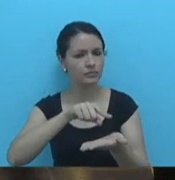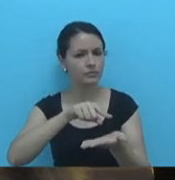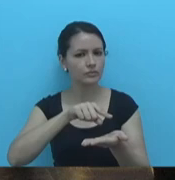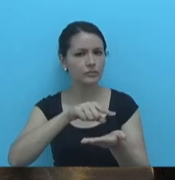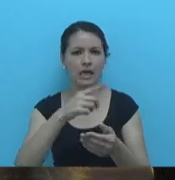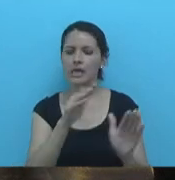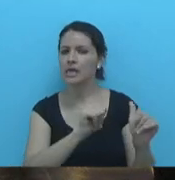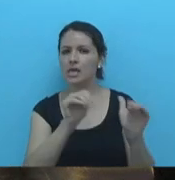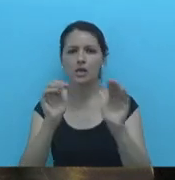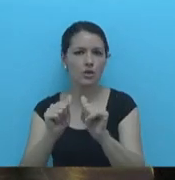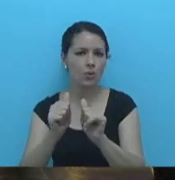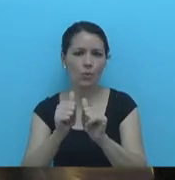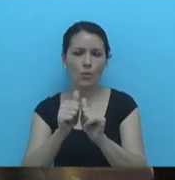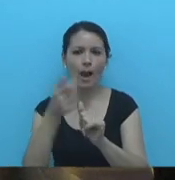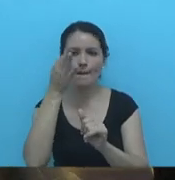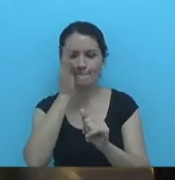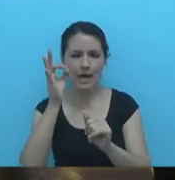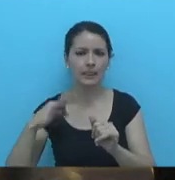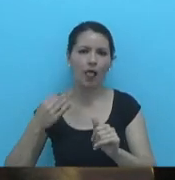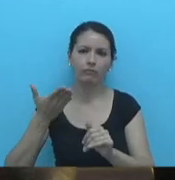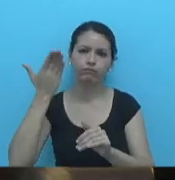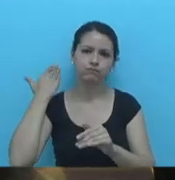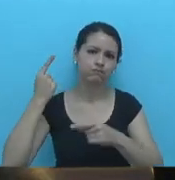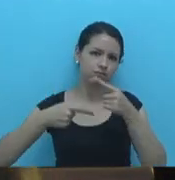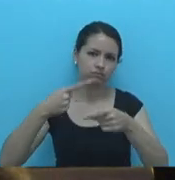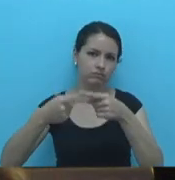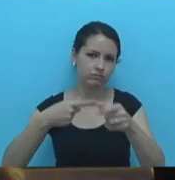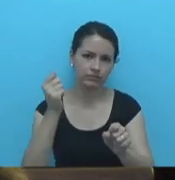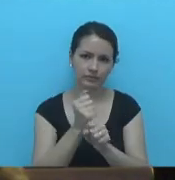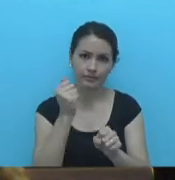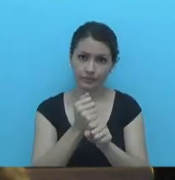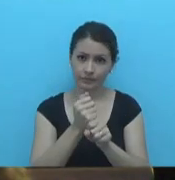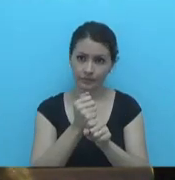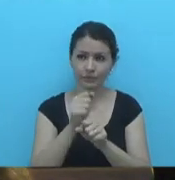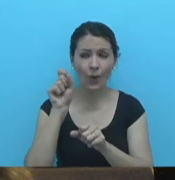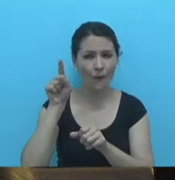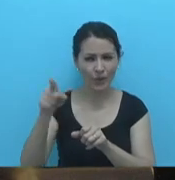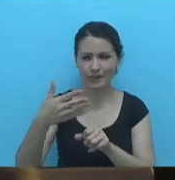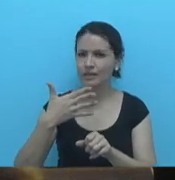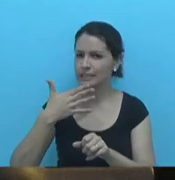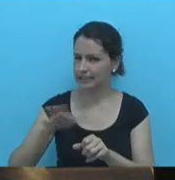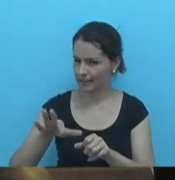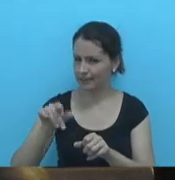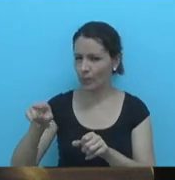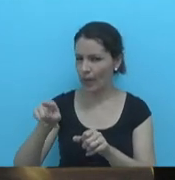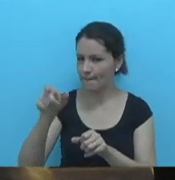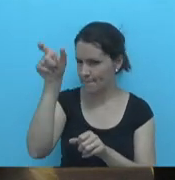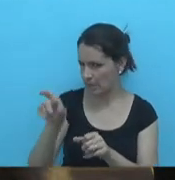el mismo que durante los más de 20 años que llevamos produciendo. Contamos con su apoyo, le dicen al